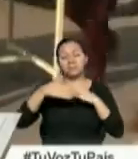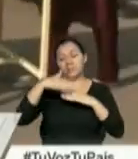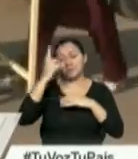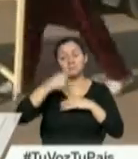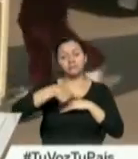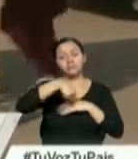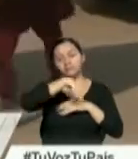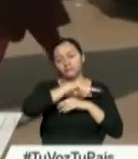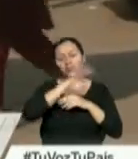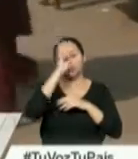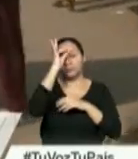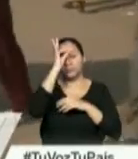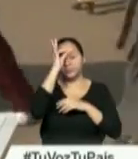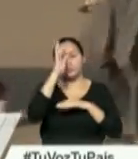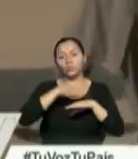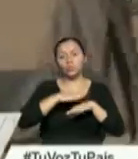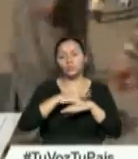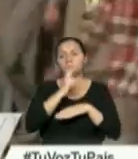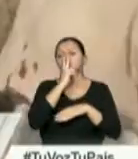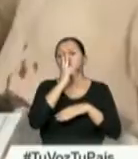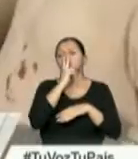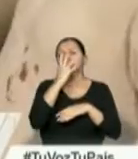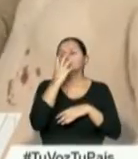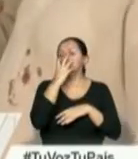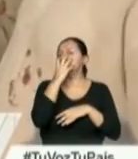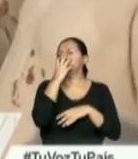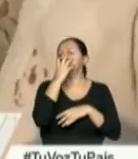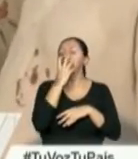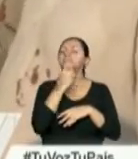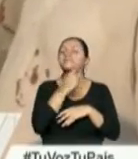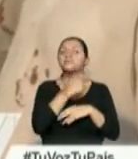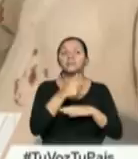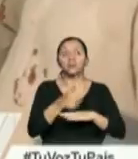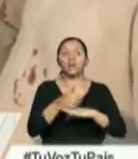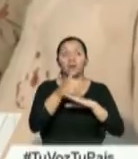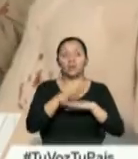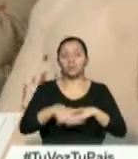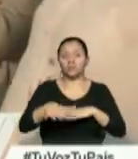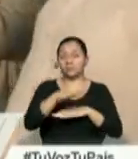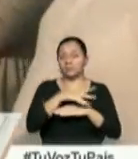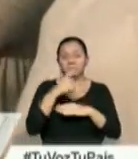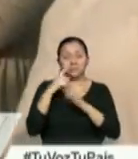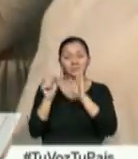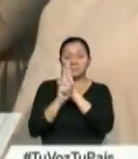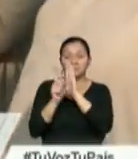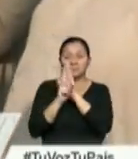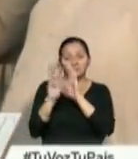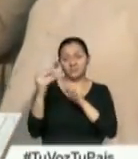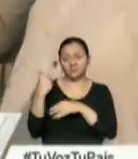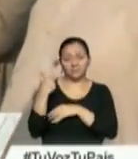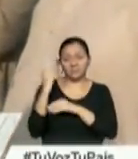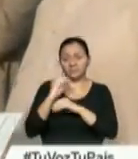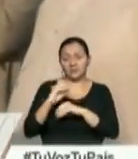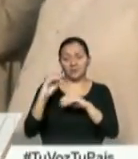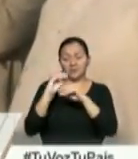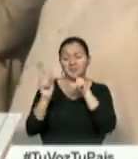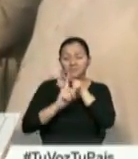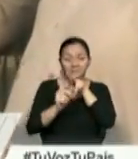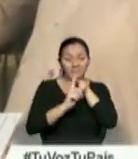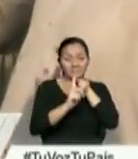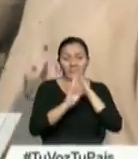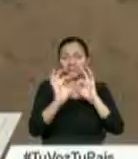problemas respiratorios debido al humo. Según autoridades, el hotel no tenía alarma contra incendios ni salida de